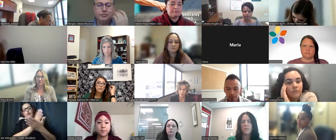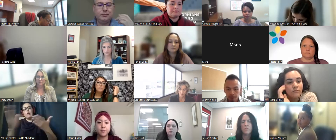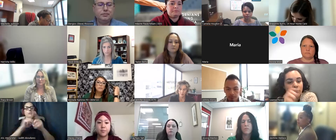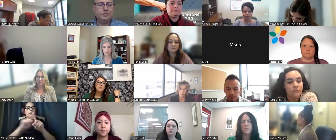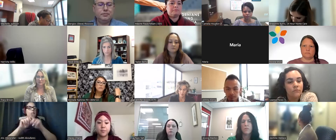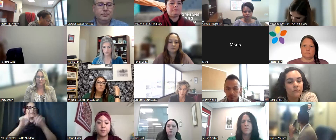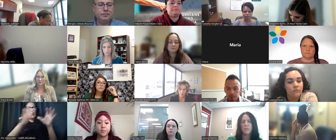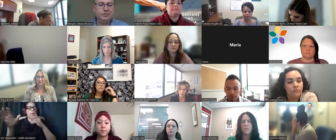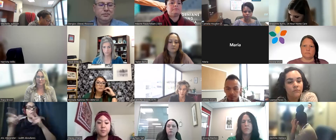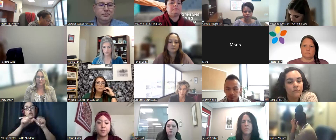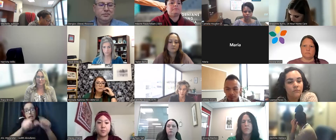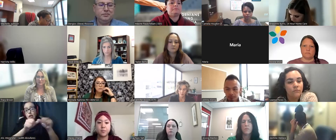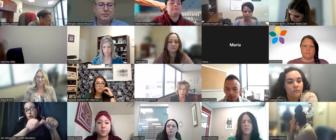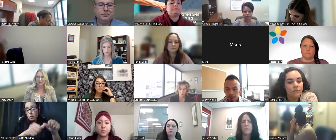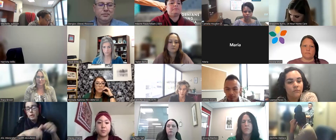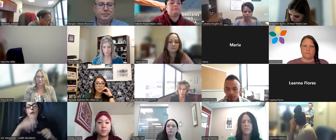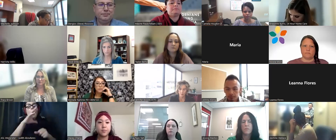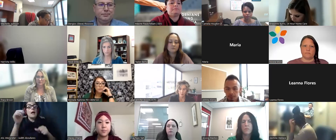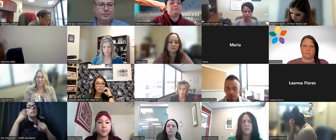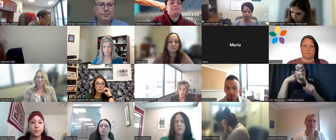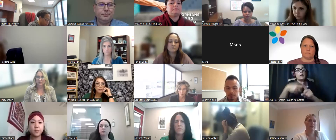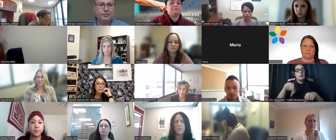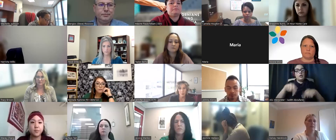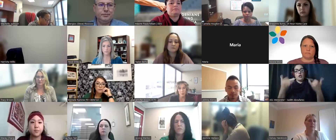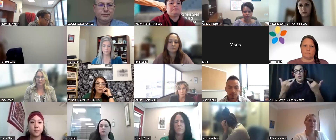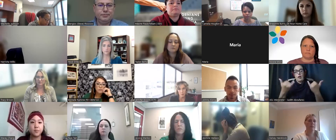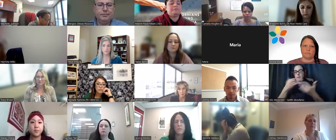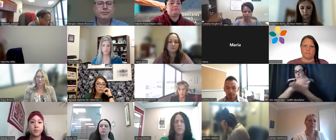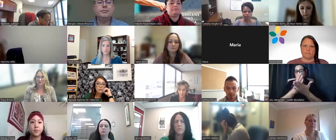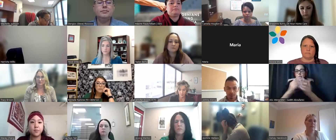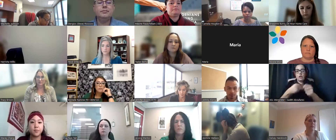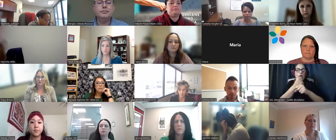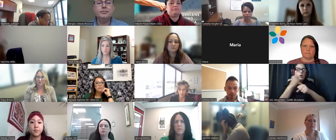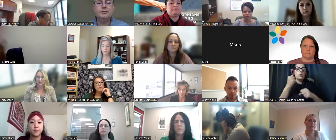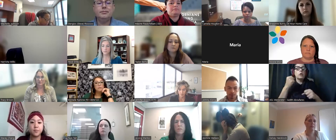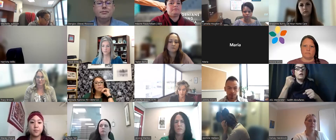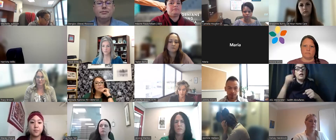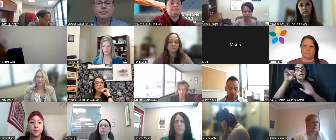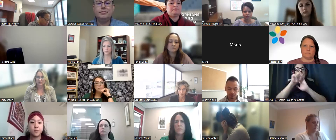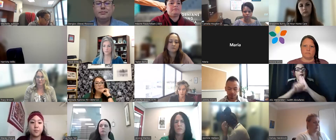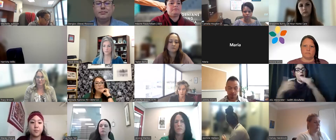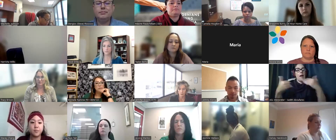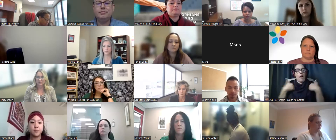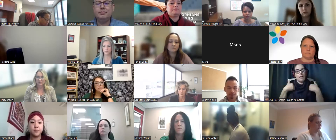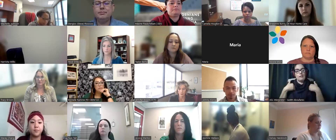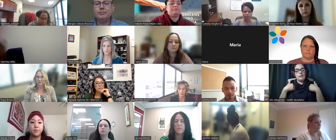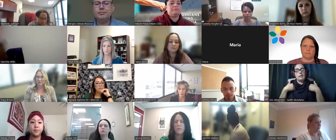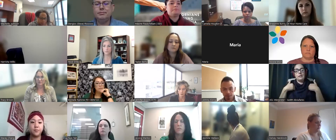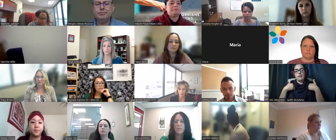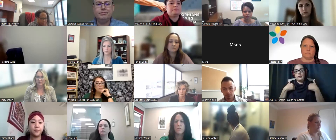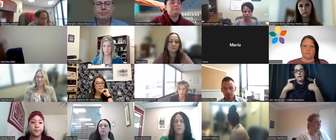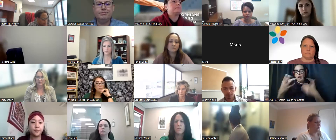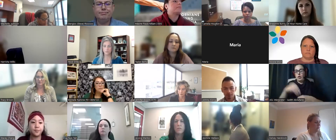en las diferentes poblaciones. Y en lo que se refiere a este año actual